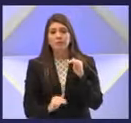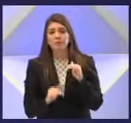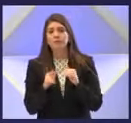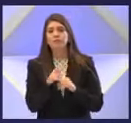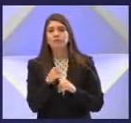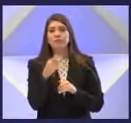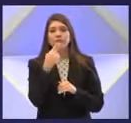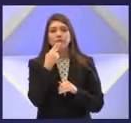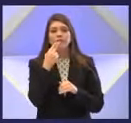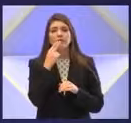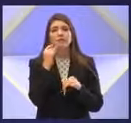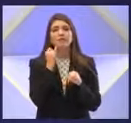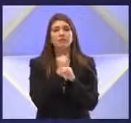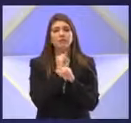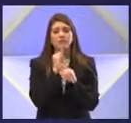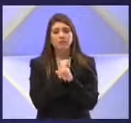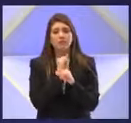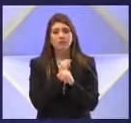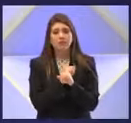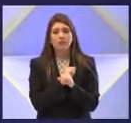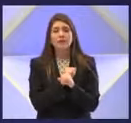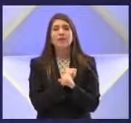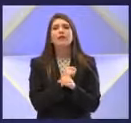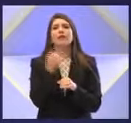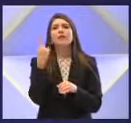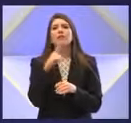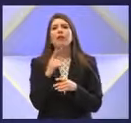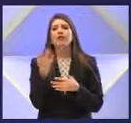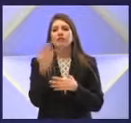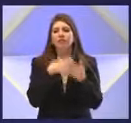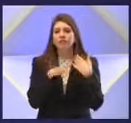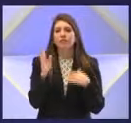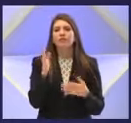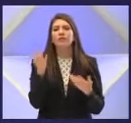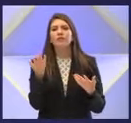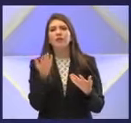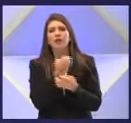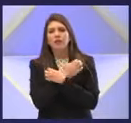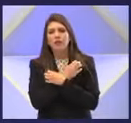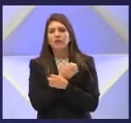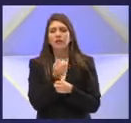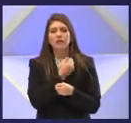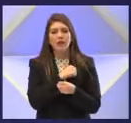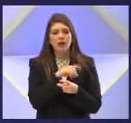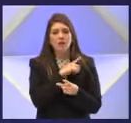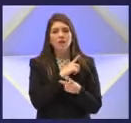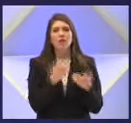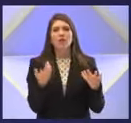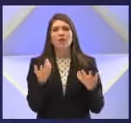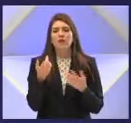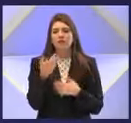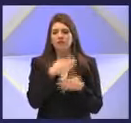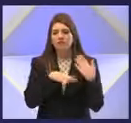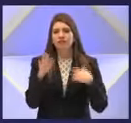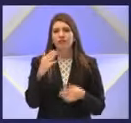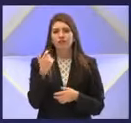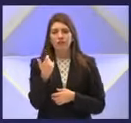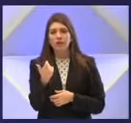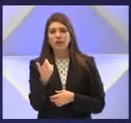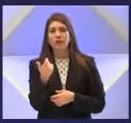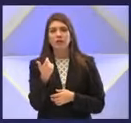pobreza para tener una educación salud y una independencia económica y eso